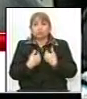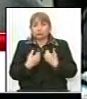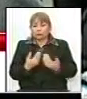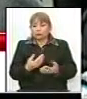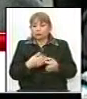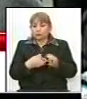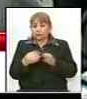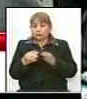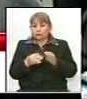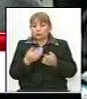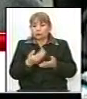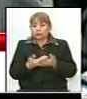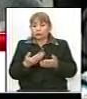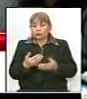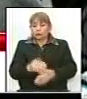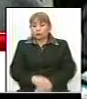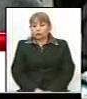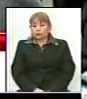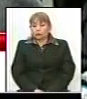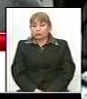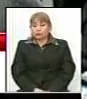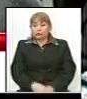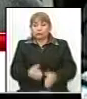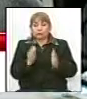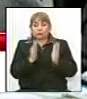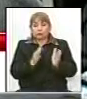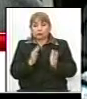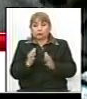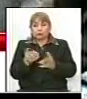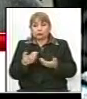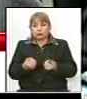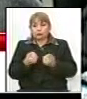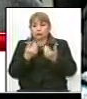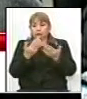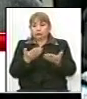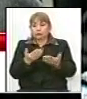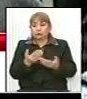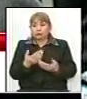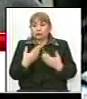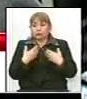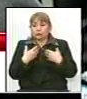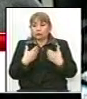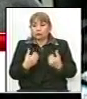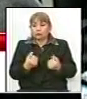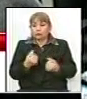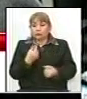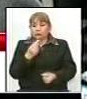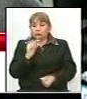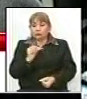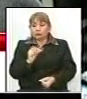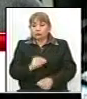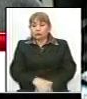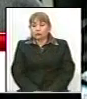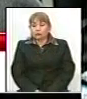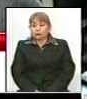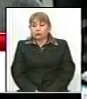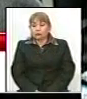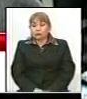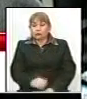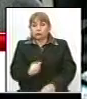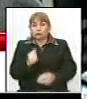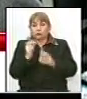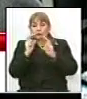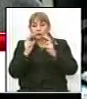les expliqué un poco en el tema de establecimientos que ofrecen servicios de salud, son muy pocos, ¿no? Y el otro tema era